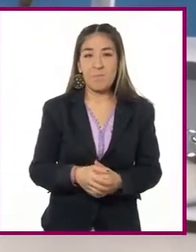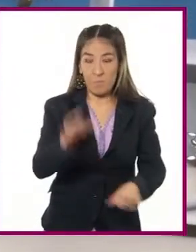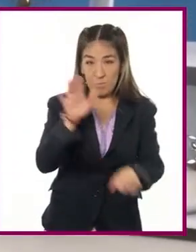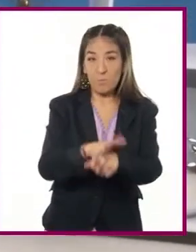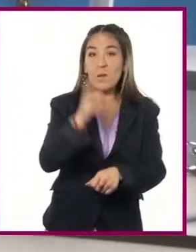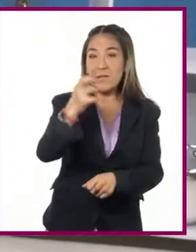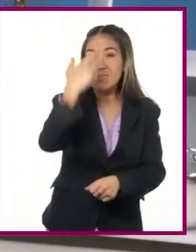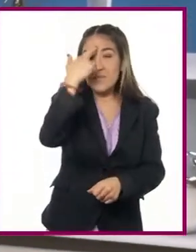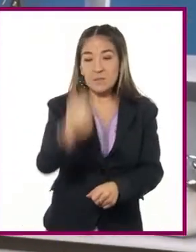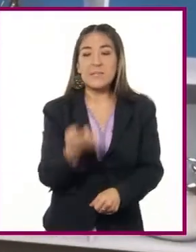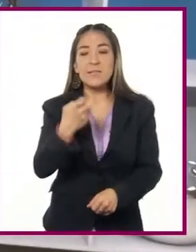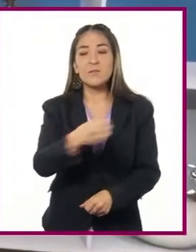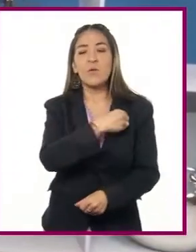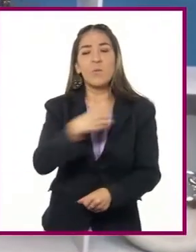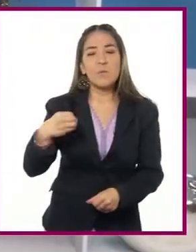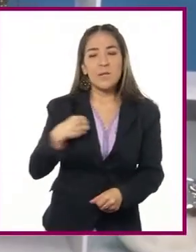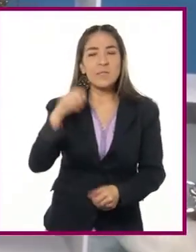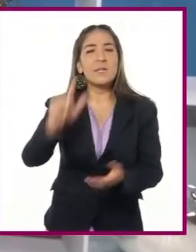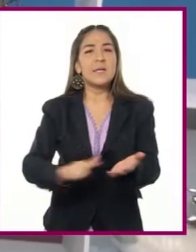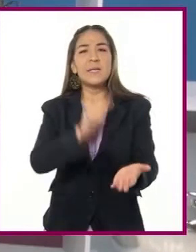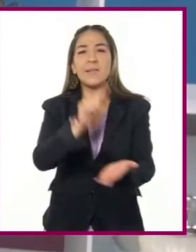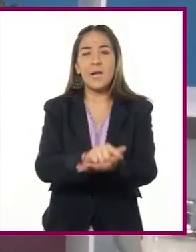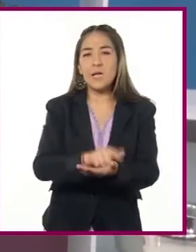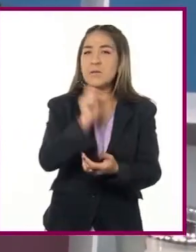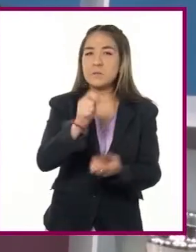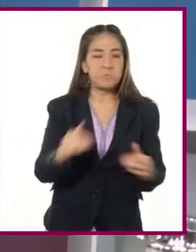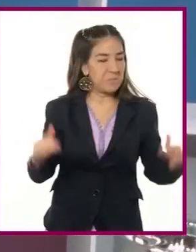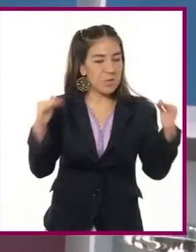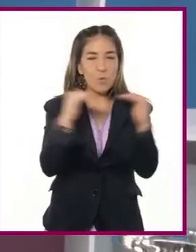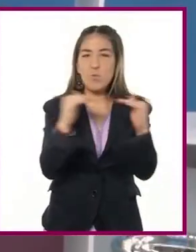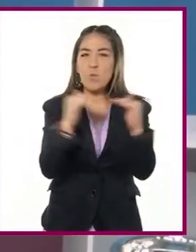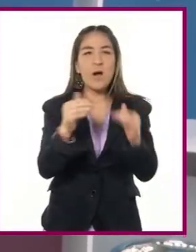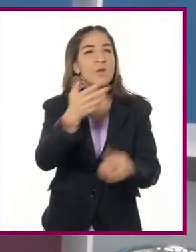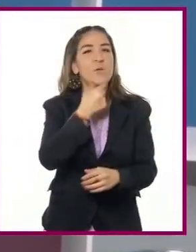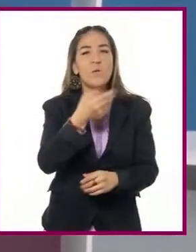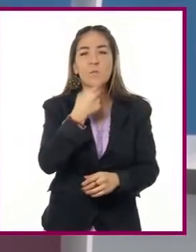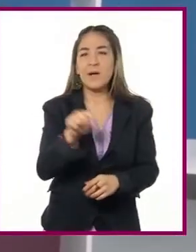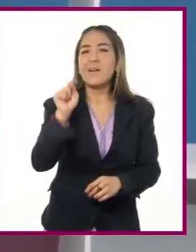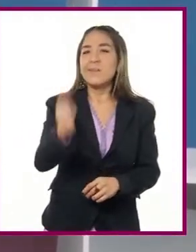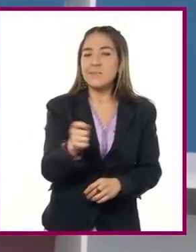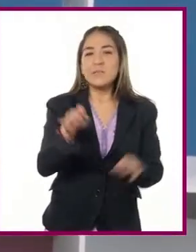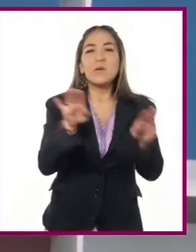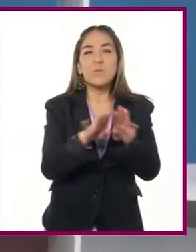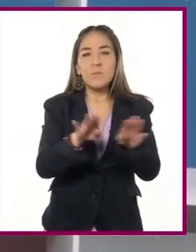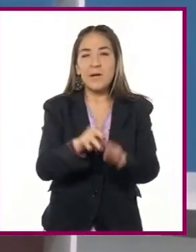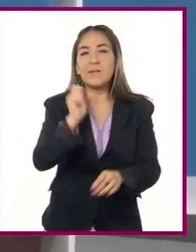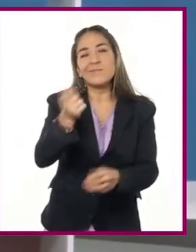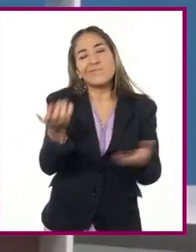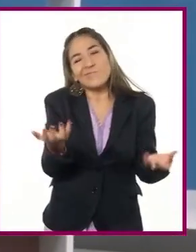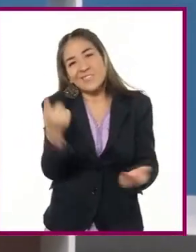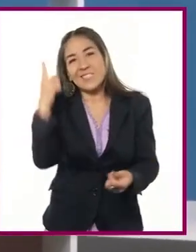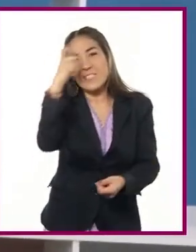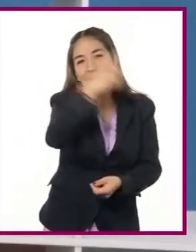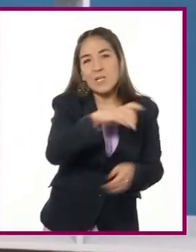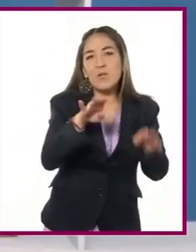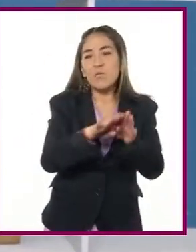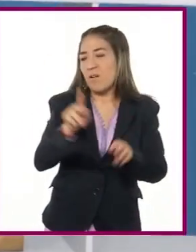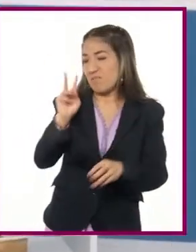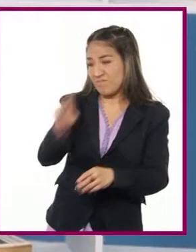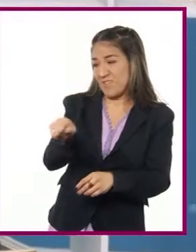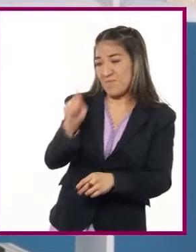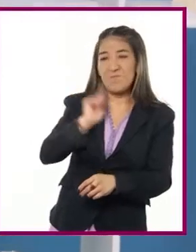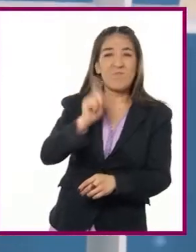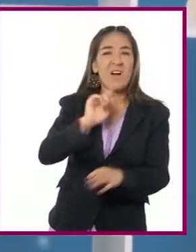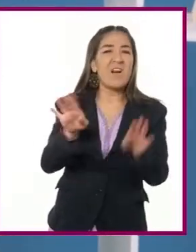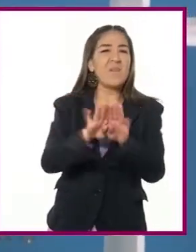para las obligaciones, la ley la considera igual que al hombre. Solamente al tratarse de prerrogativas, la desconoce y